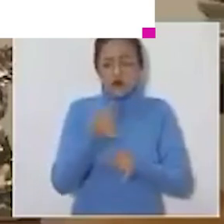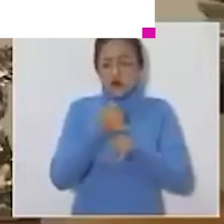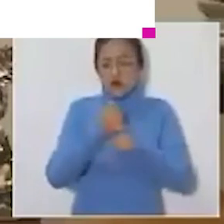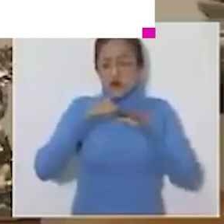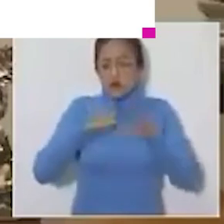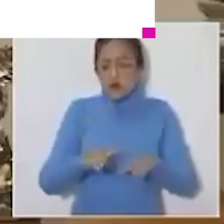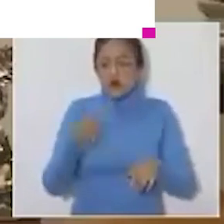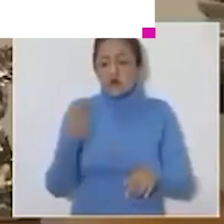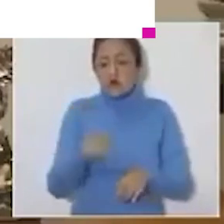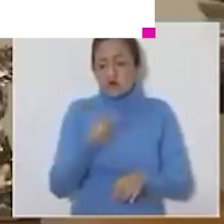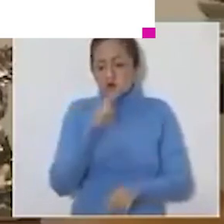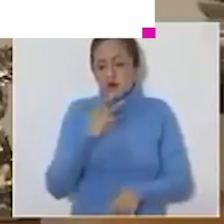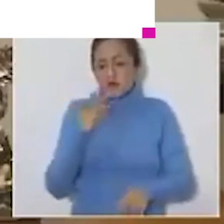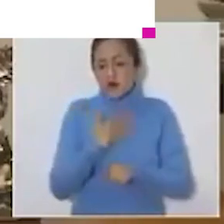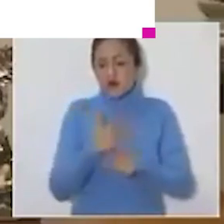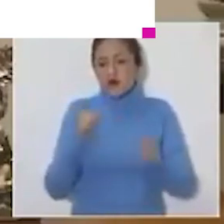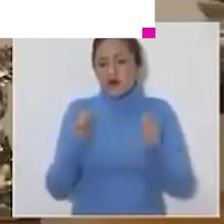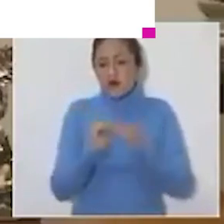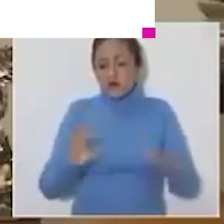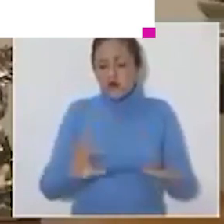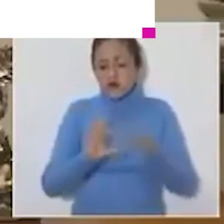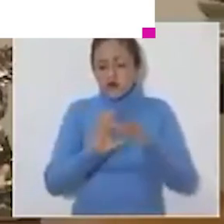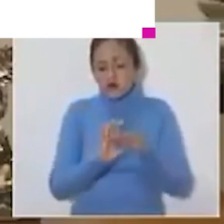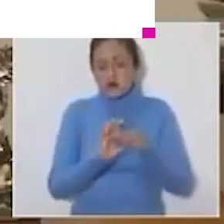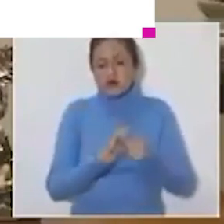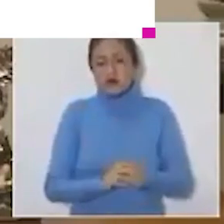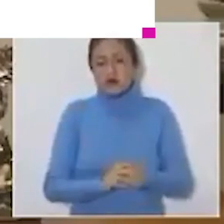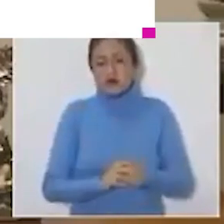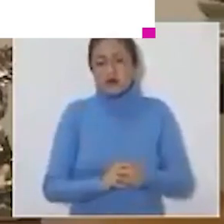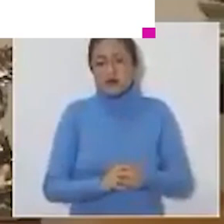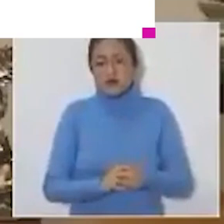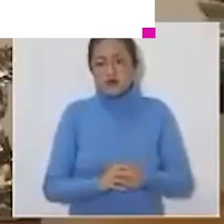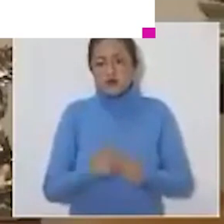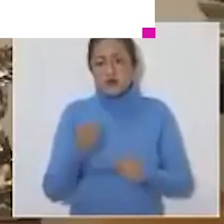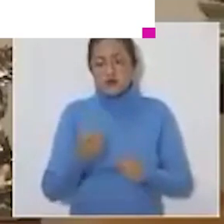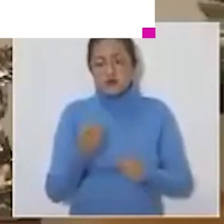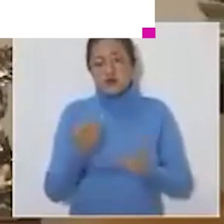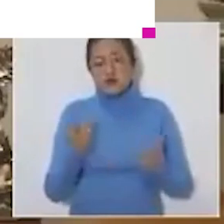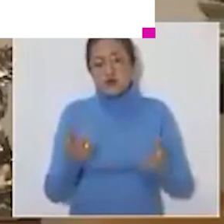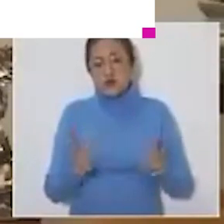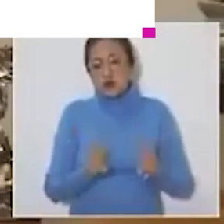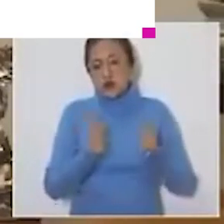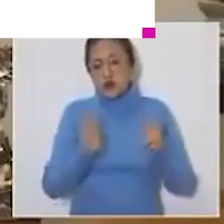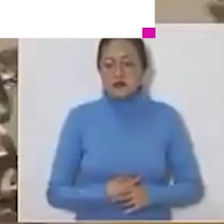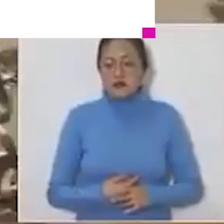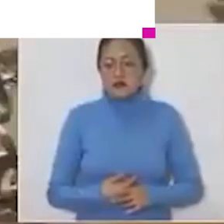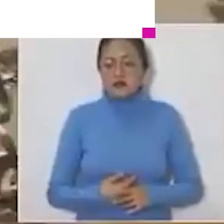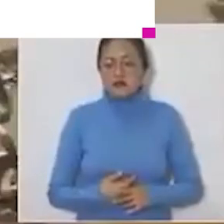Tepeaca, Carla Venancio. Y es que ella fue atacada por dos sujetos a bordo de una motocicleta.